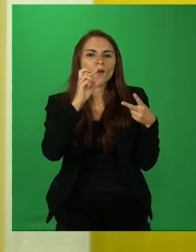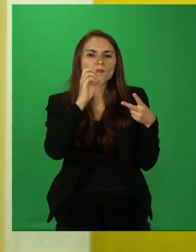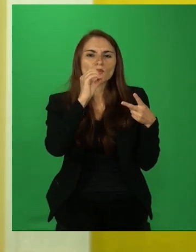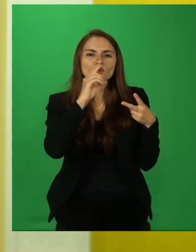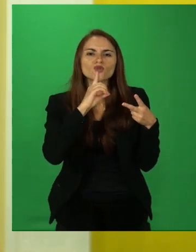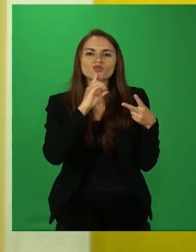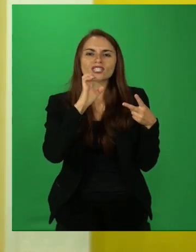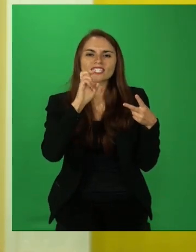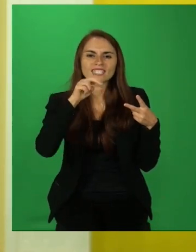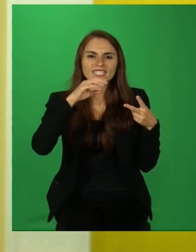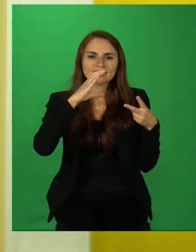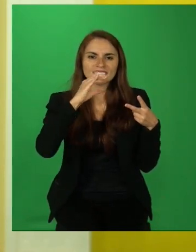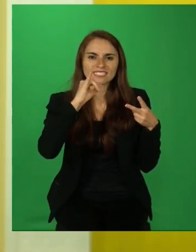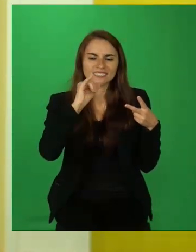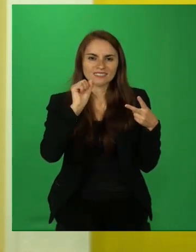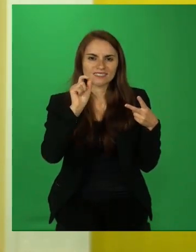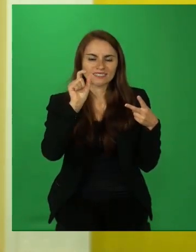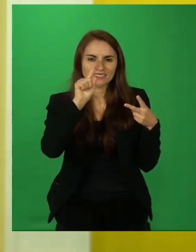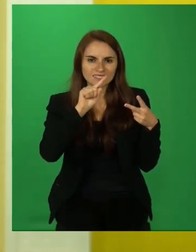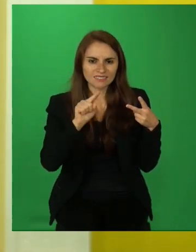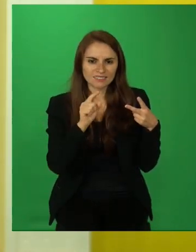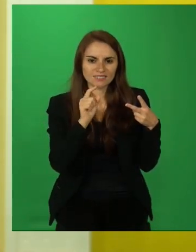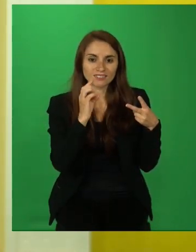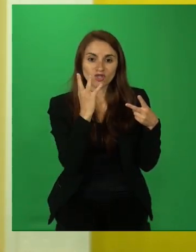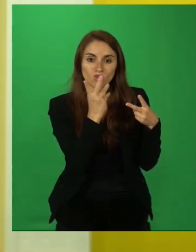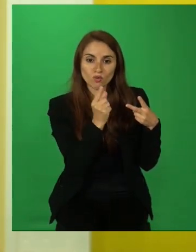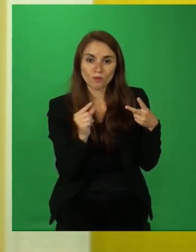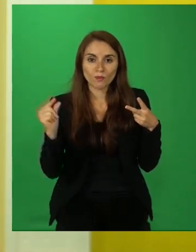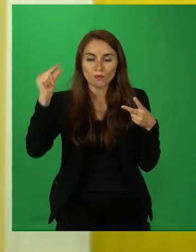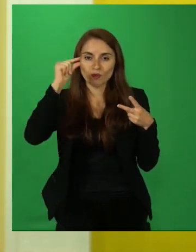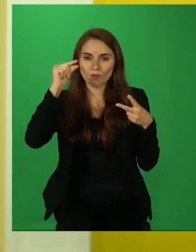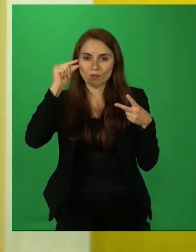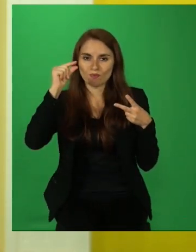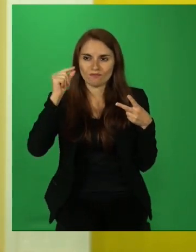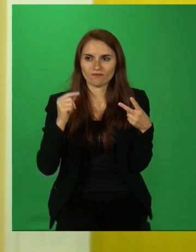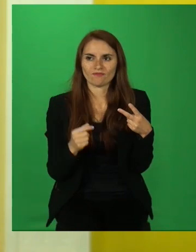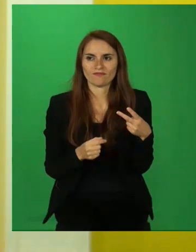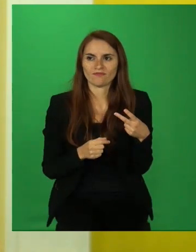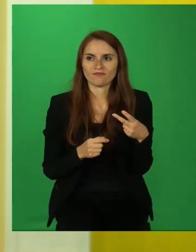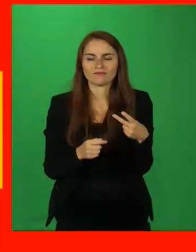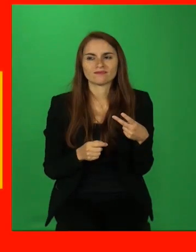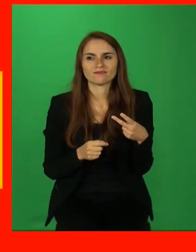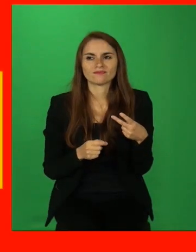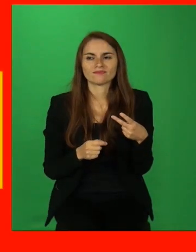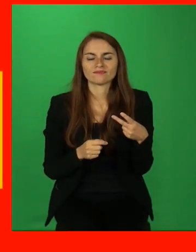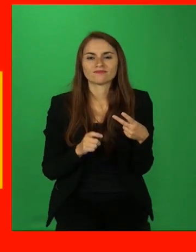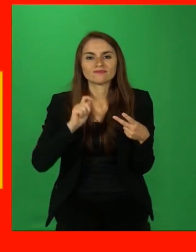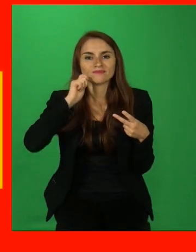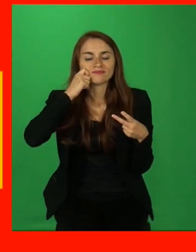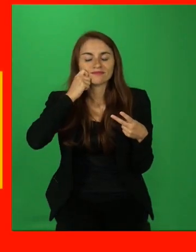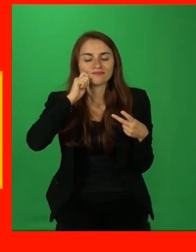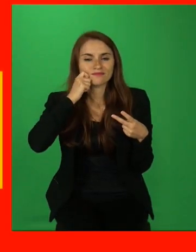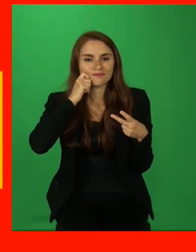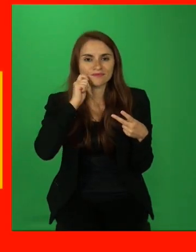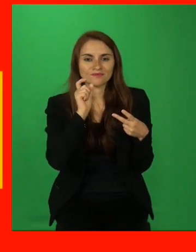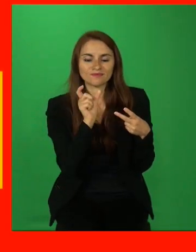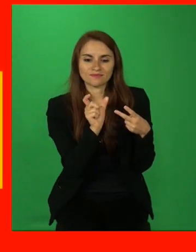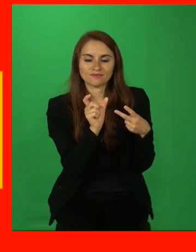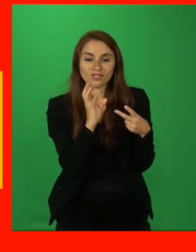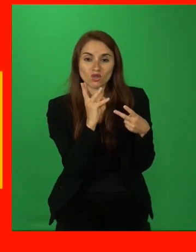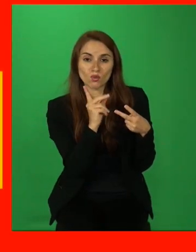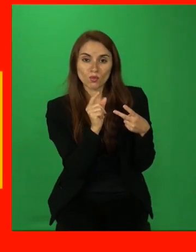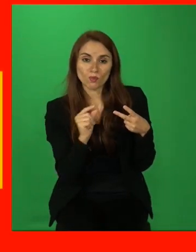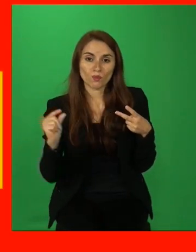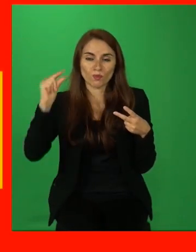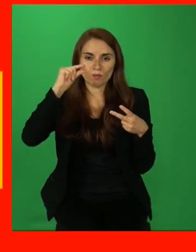potencias es decir primero resuelve los paréntesis segundo resuelvo las potencias ya cuando